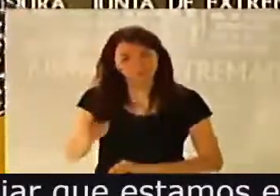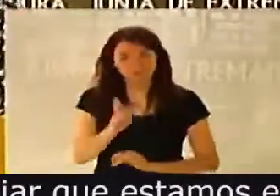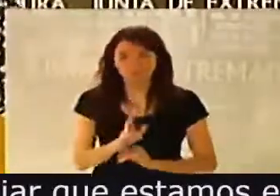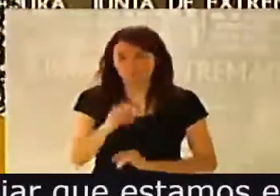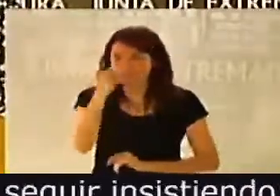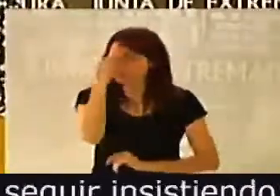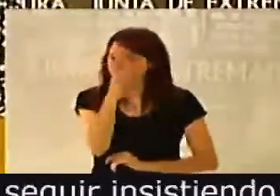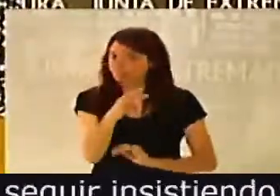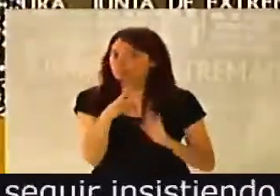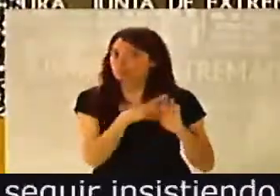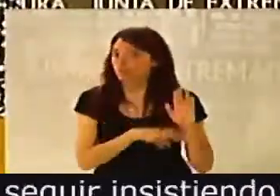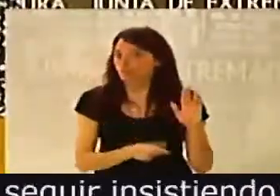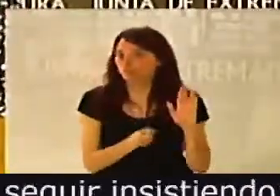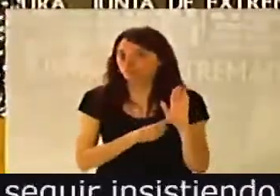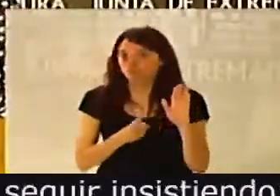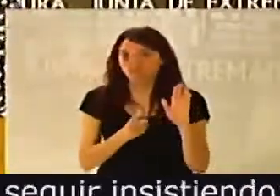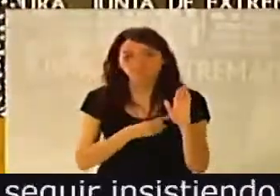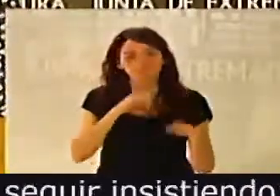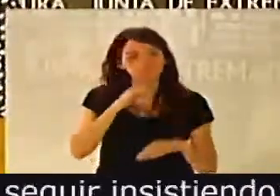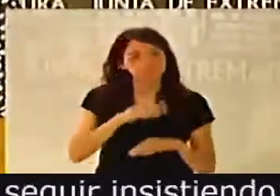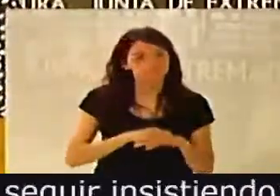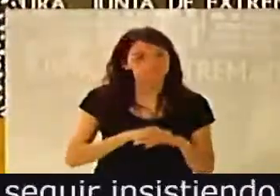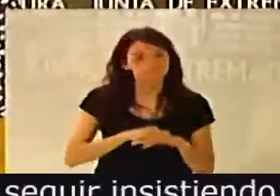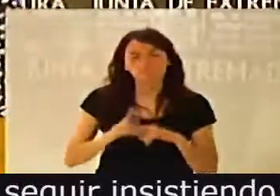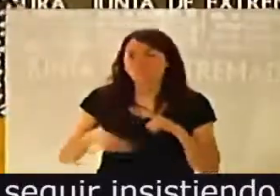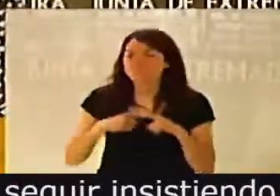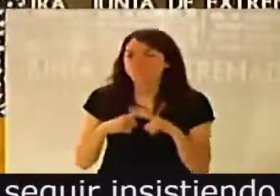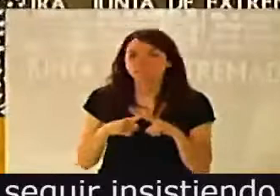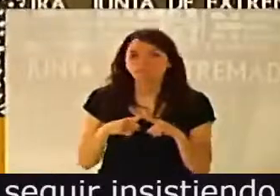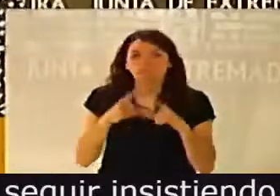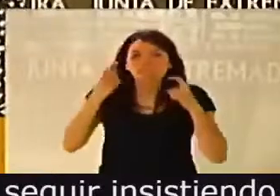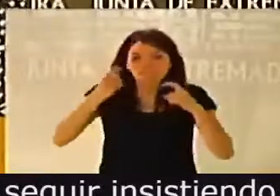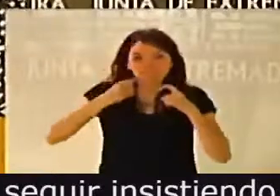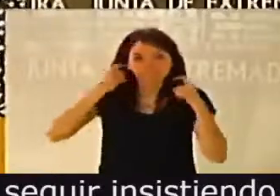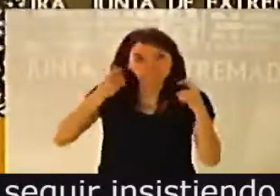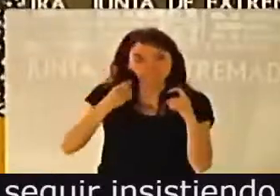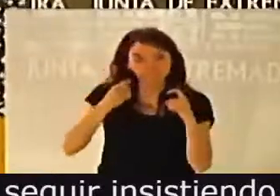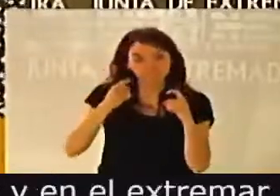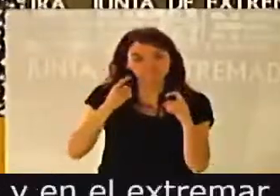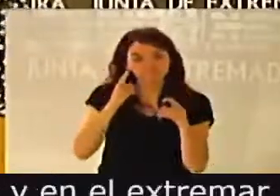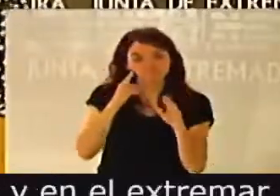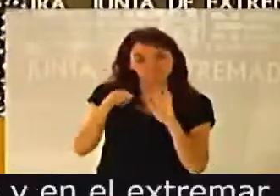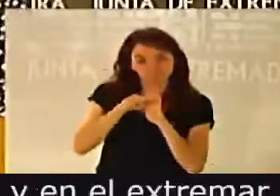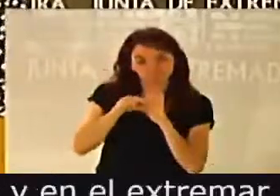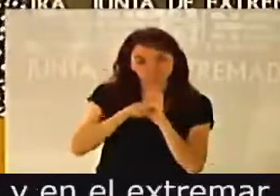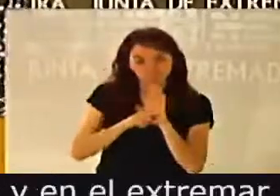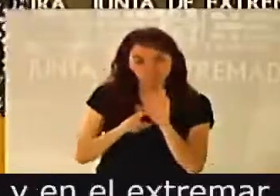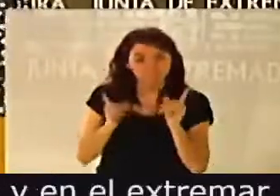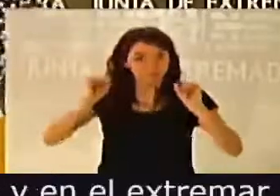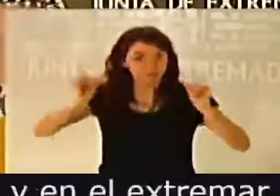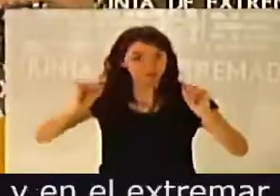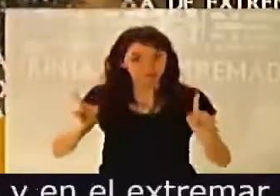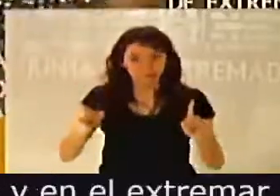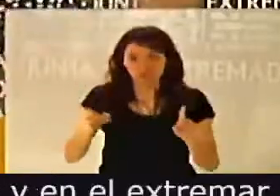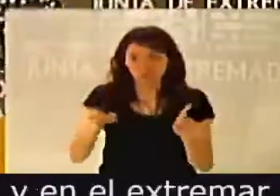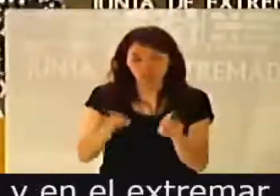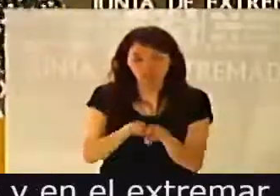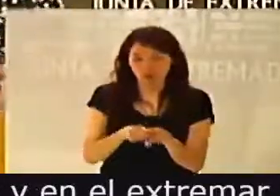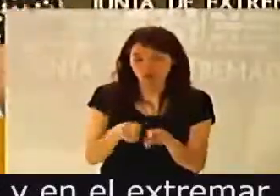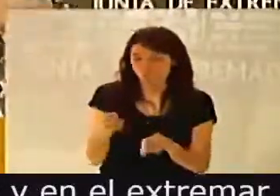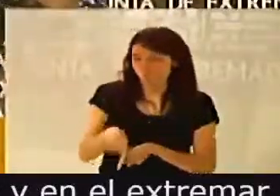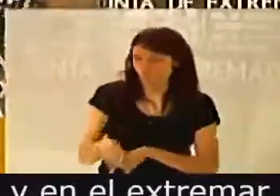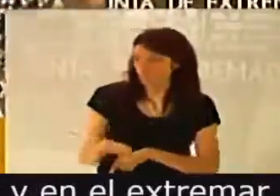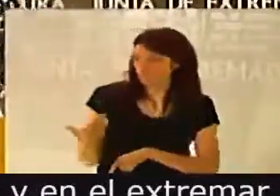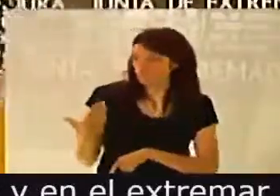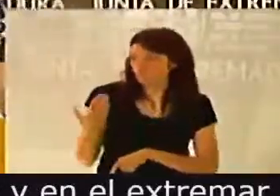de las recomendaciones sanitarias y en el extremar todas las medidas de precaución como teníamos hace un mes. Esto de que ya no hablamos, de